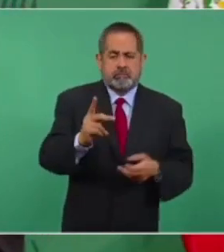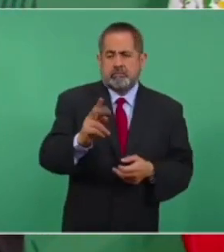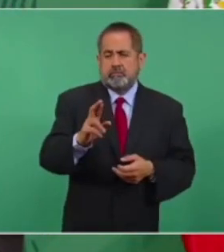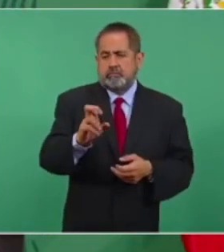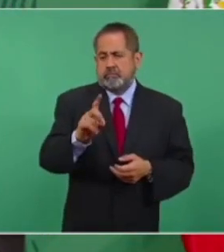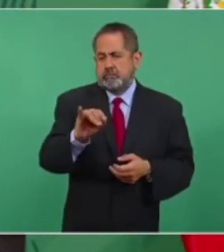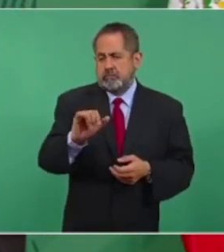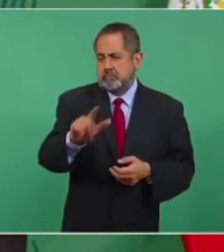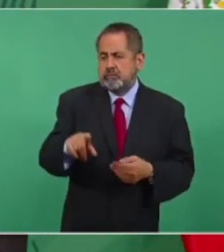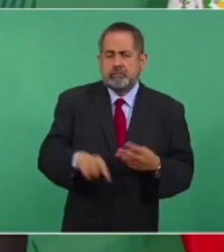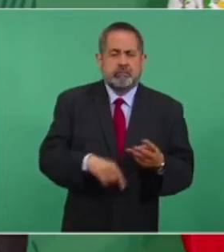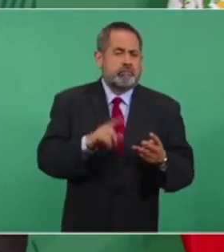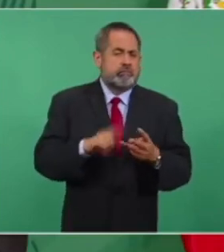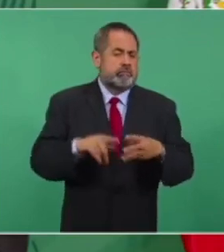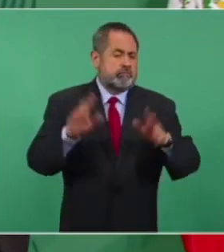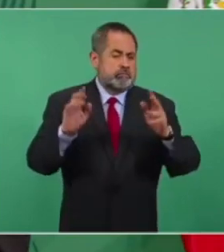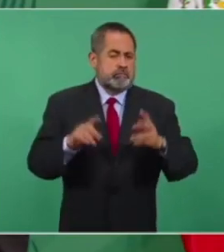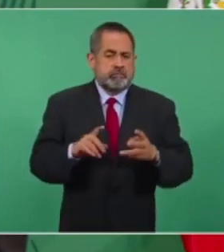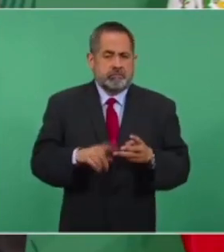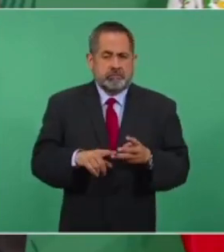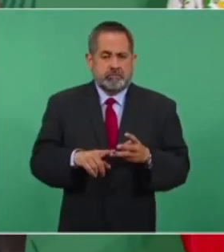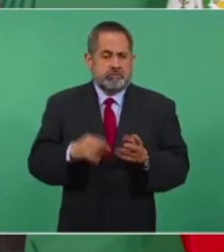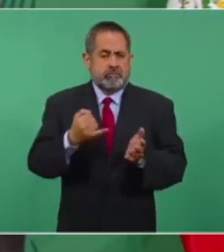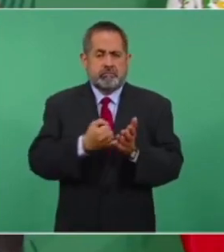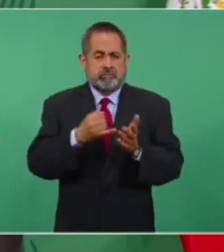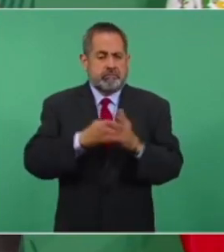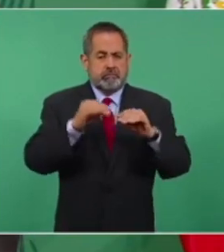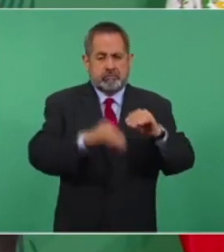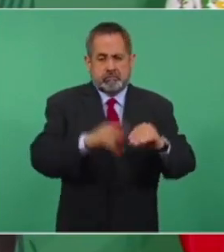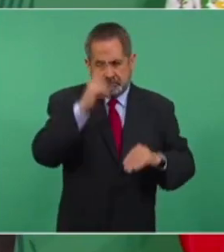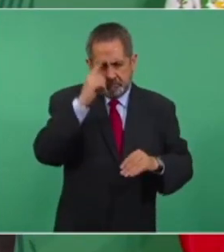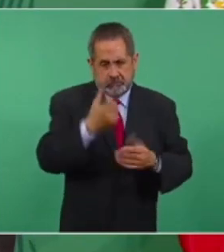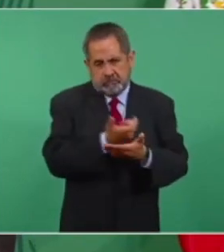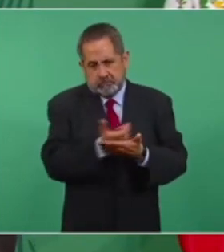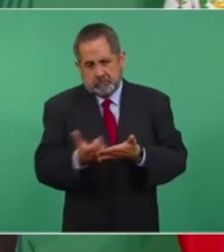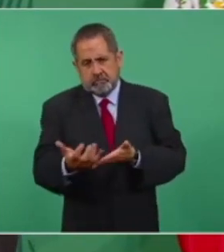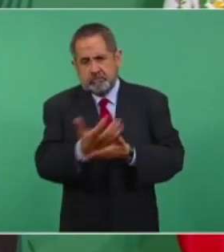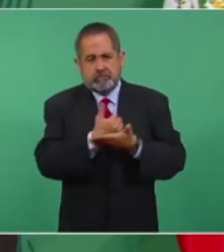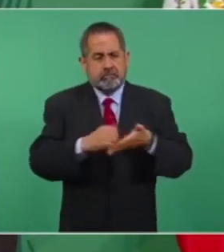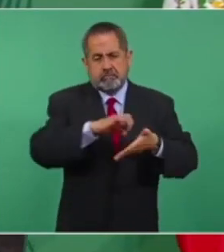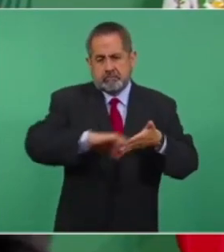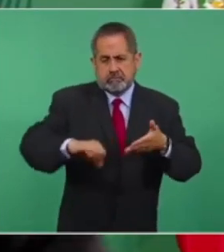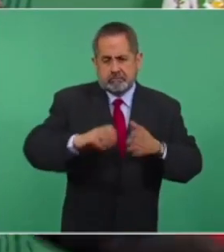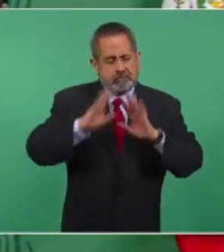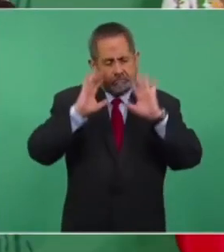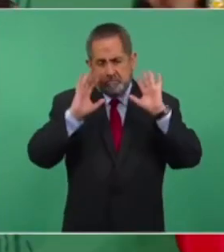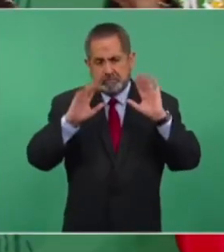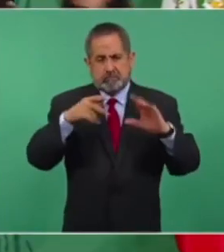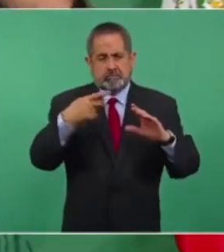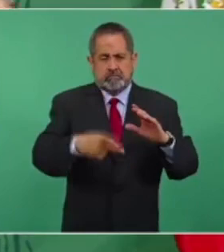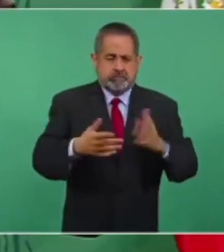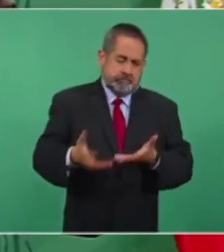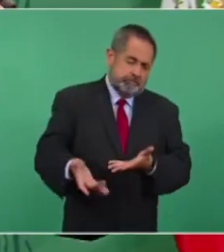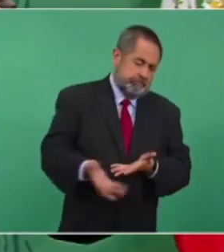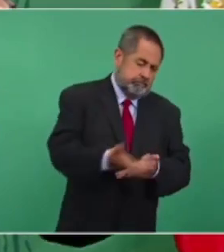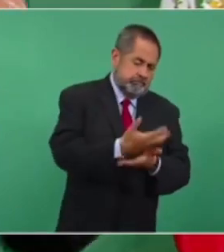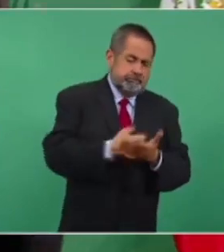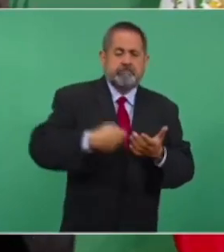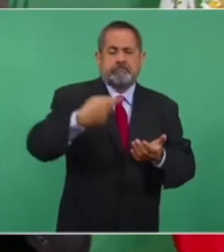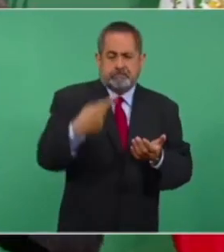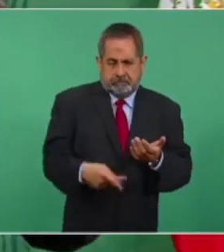predial, a veces impuestos a la nómina, todos son ingresos